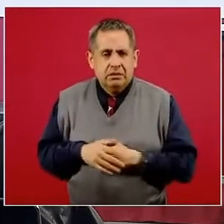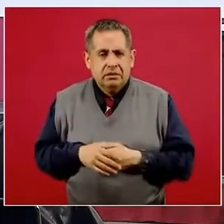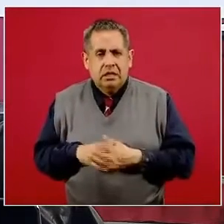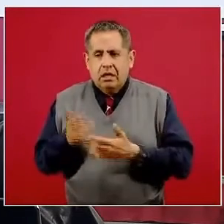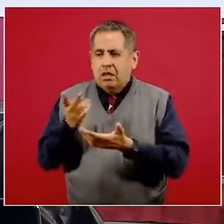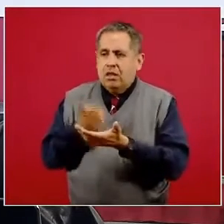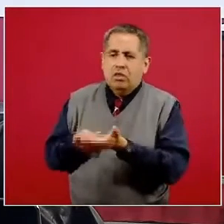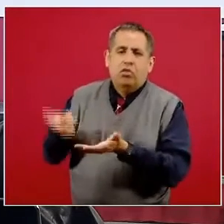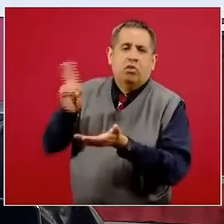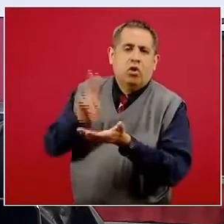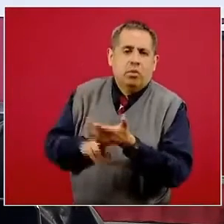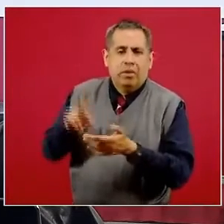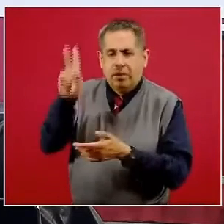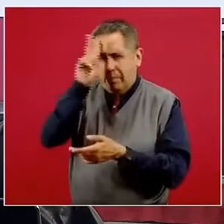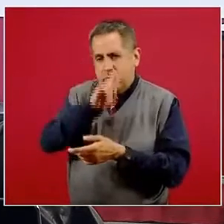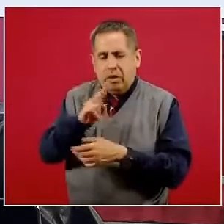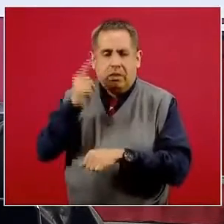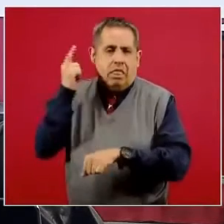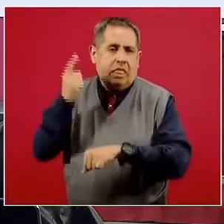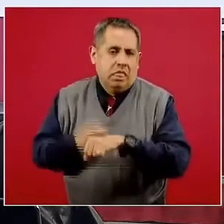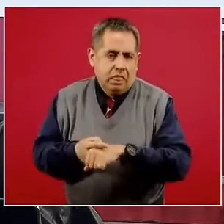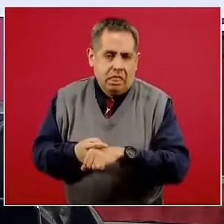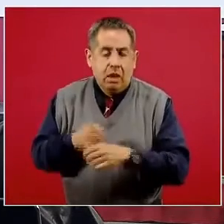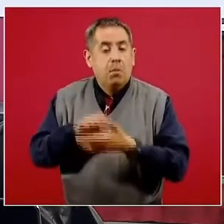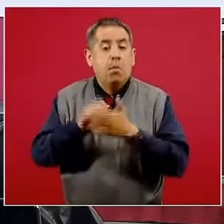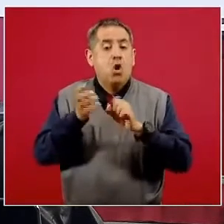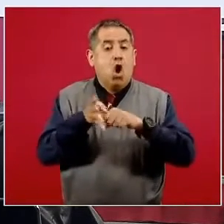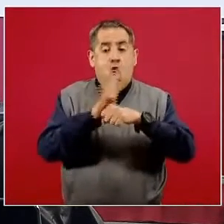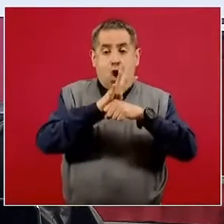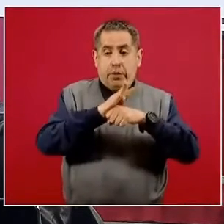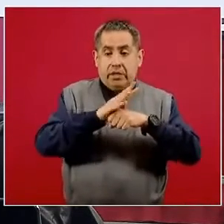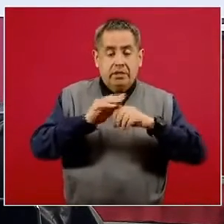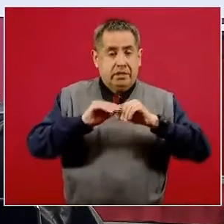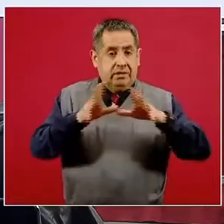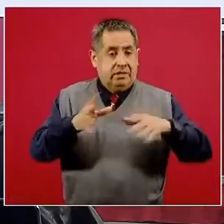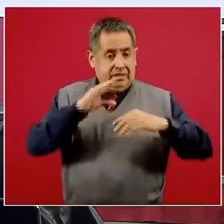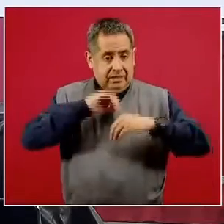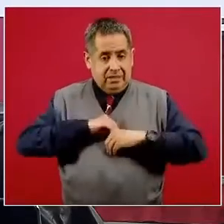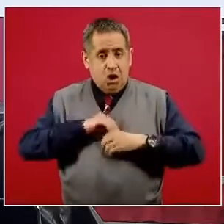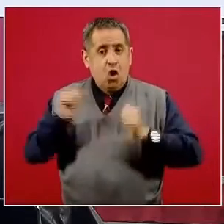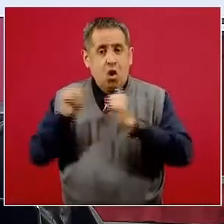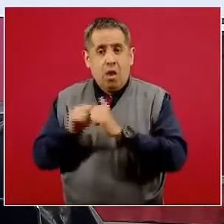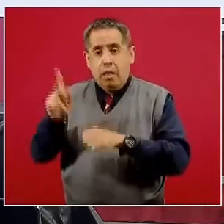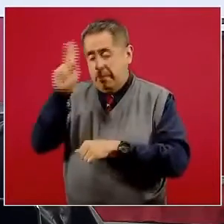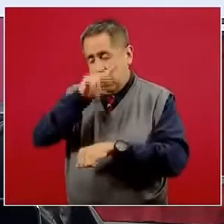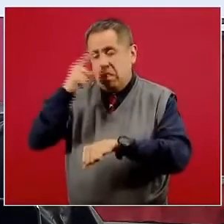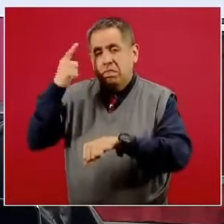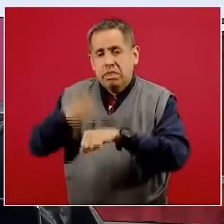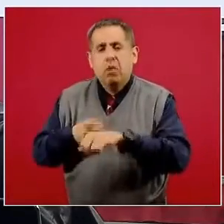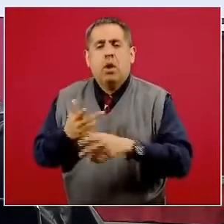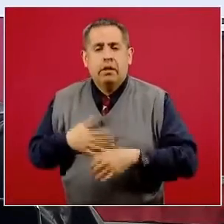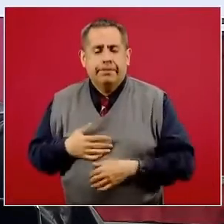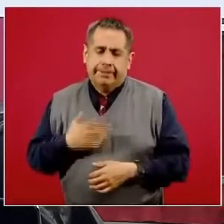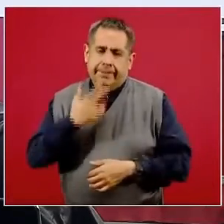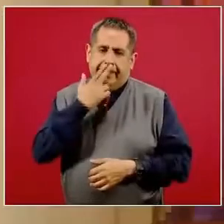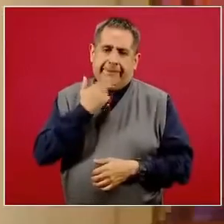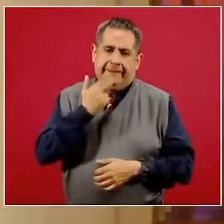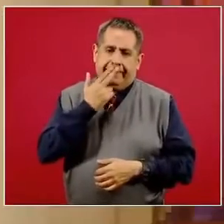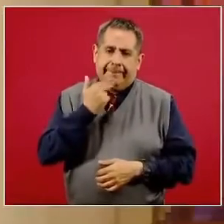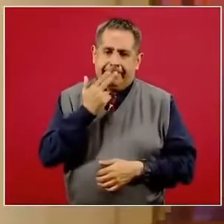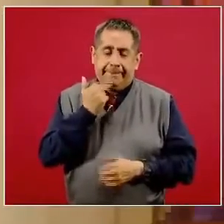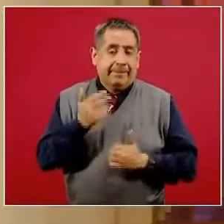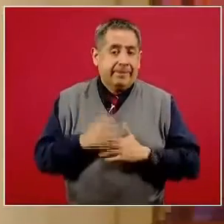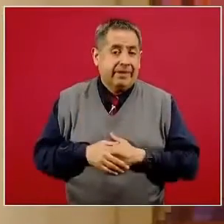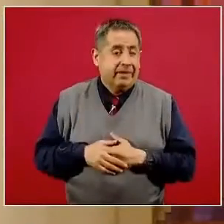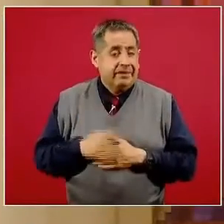comorbilidad muy importante que se ha visto asociada a la COVID-19 es la diabetes. Y fíjense ustedes que con respecto al resto